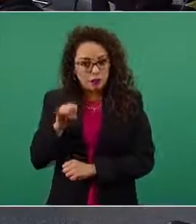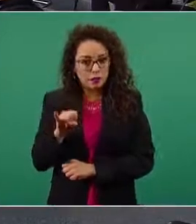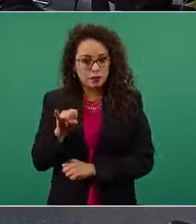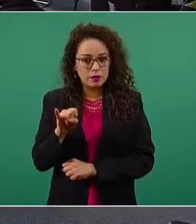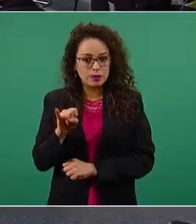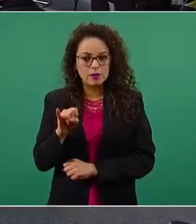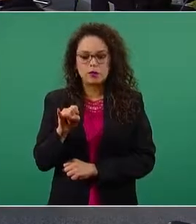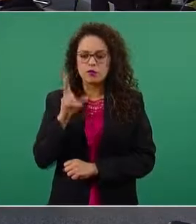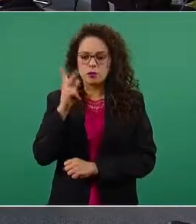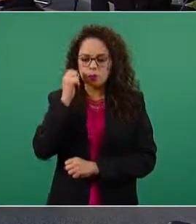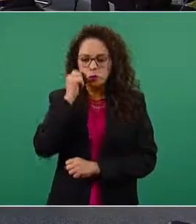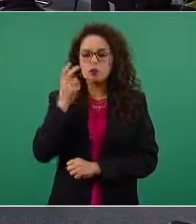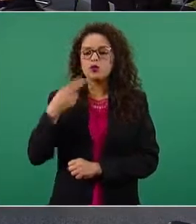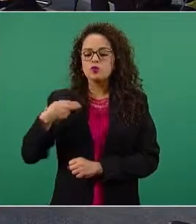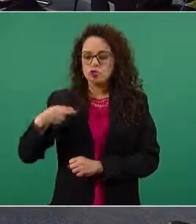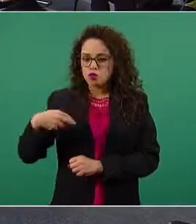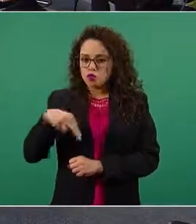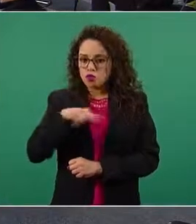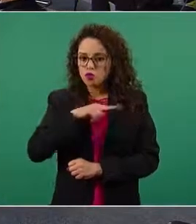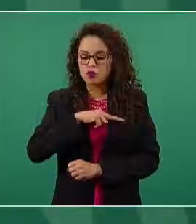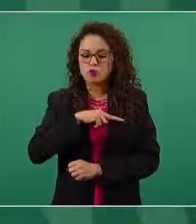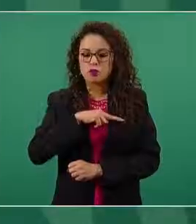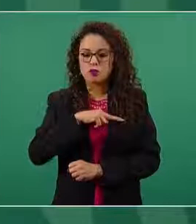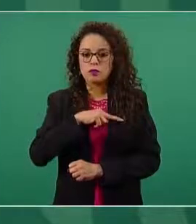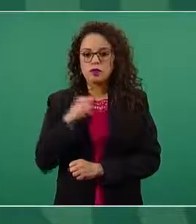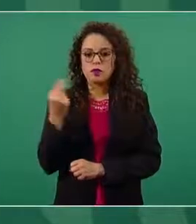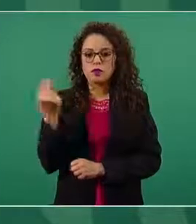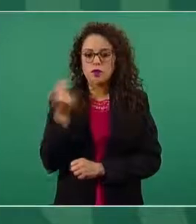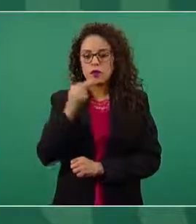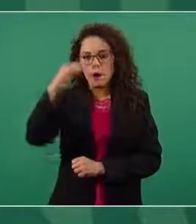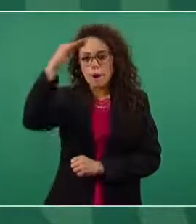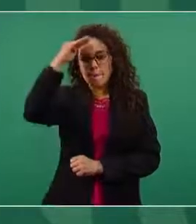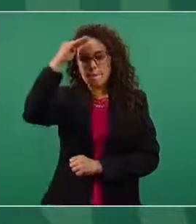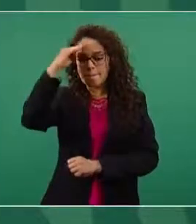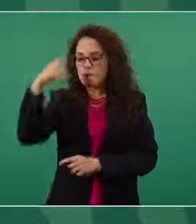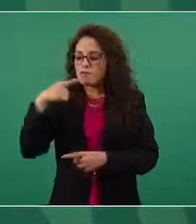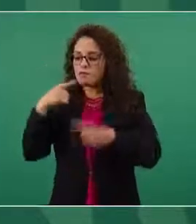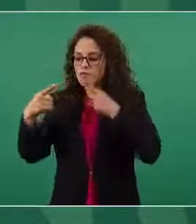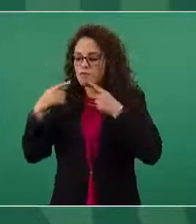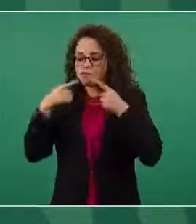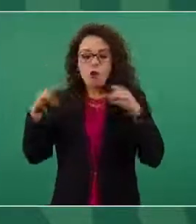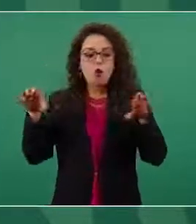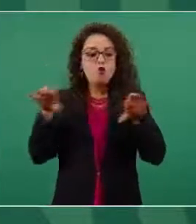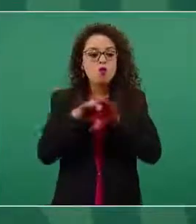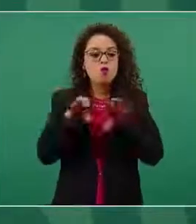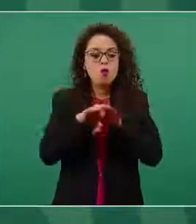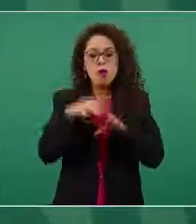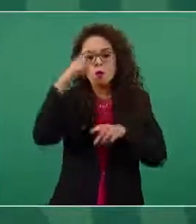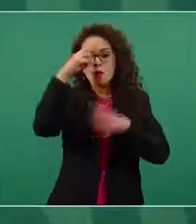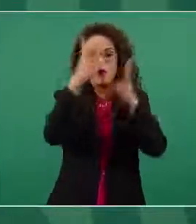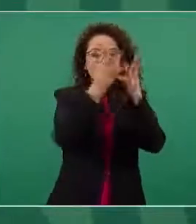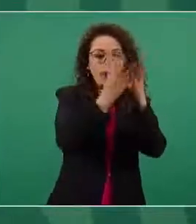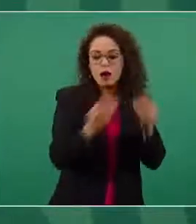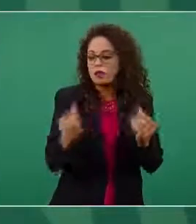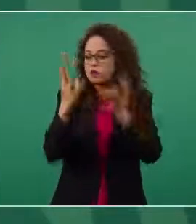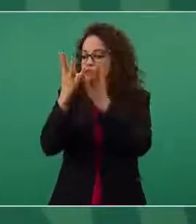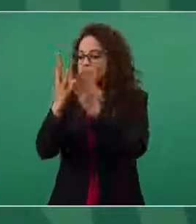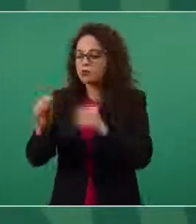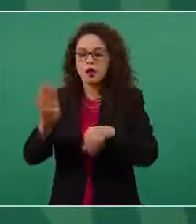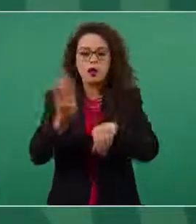nosotros tenemos que buscar la conciliación de todos. No